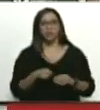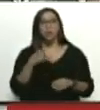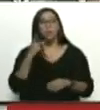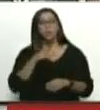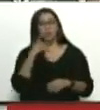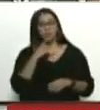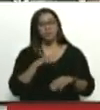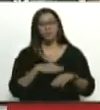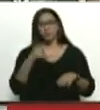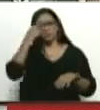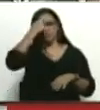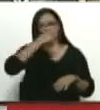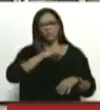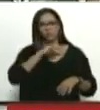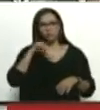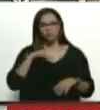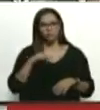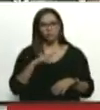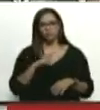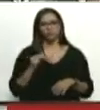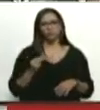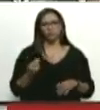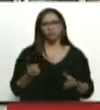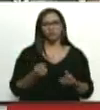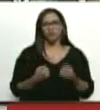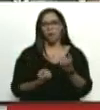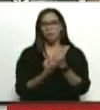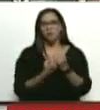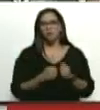Políticamente, porque el pueblo a nosotros no nos respaldó.